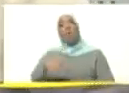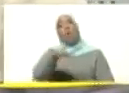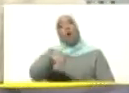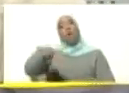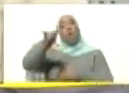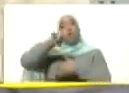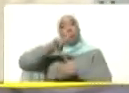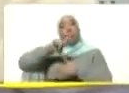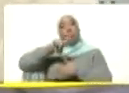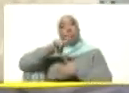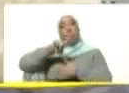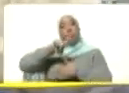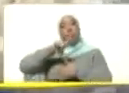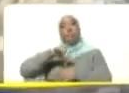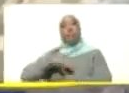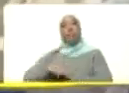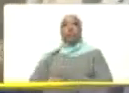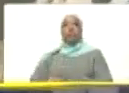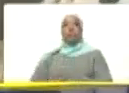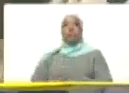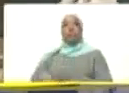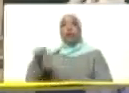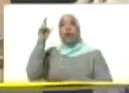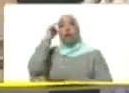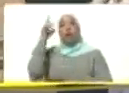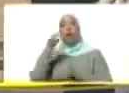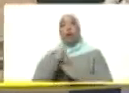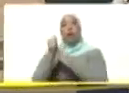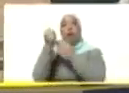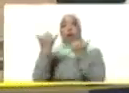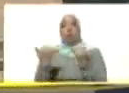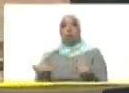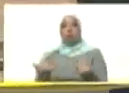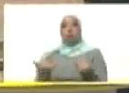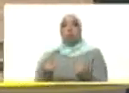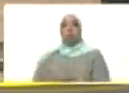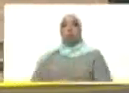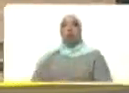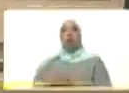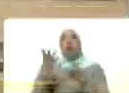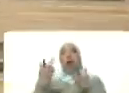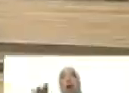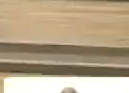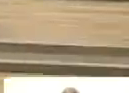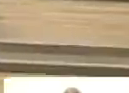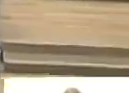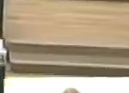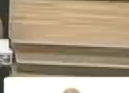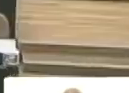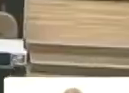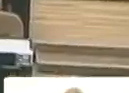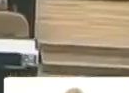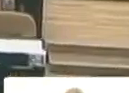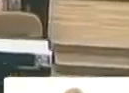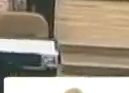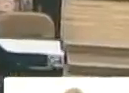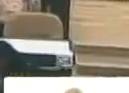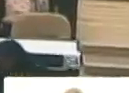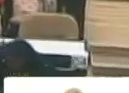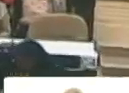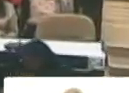América, aquella fecha elegida era precisamente cuando se conmemoraban,